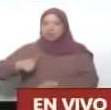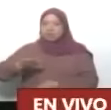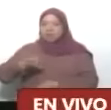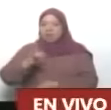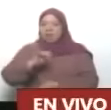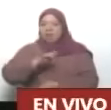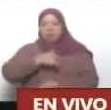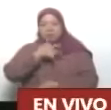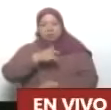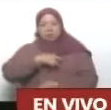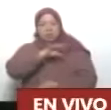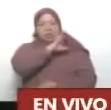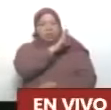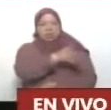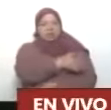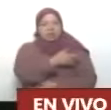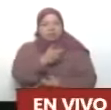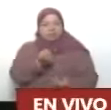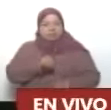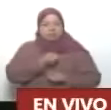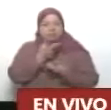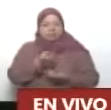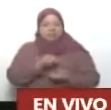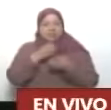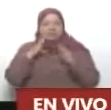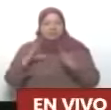Este cuerpito que está aquí es energía.